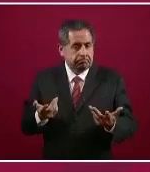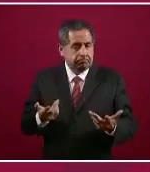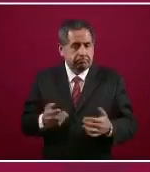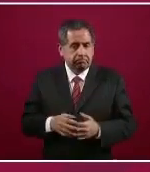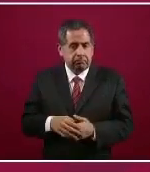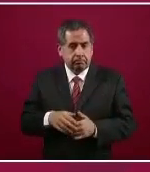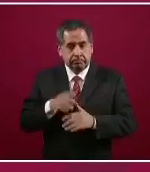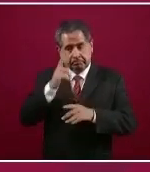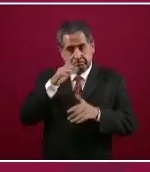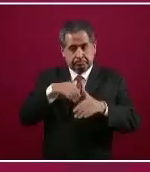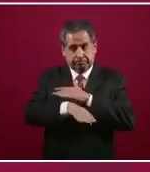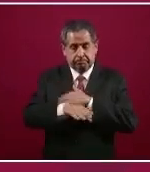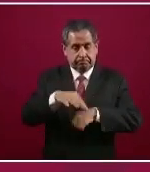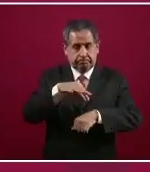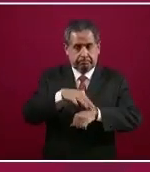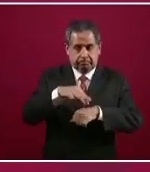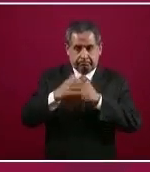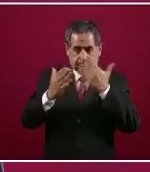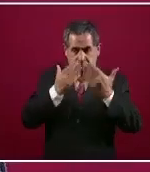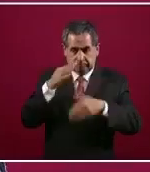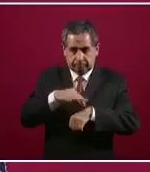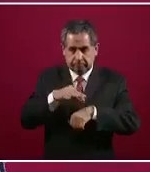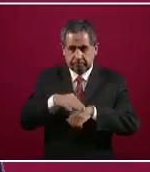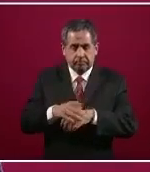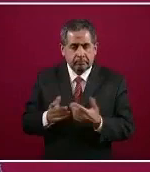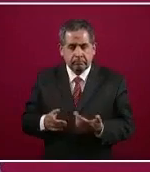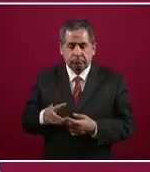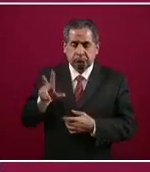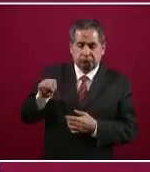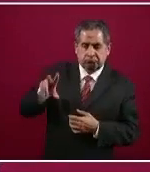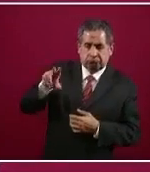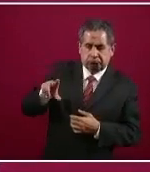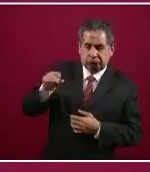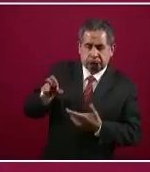en medicina y no son admitidos.